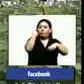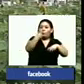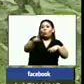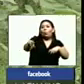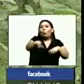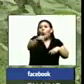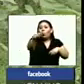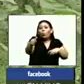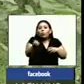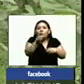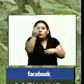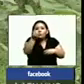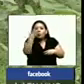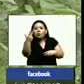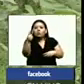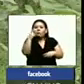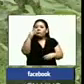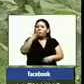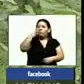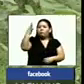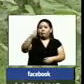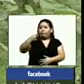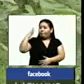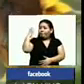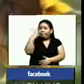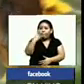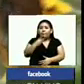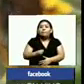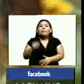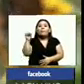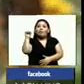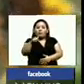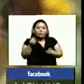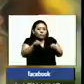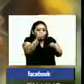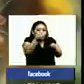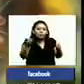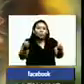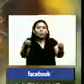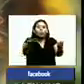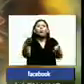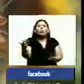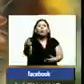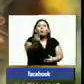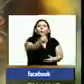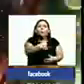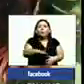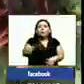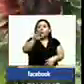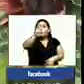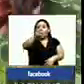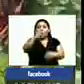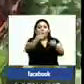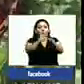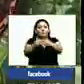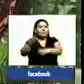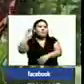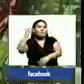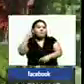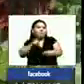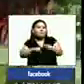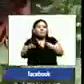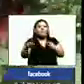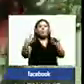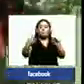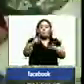otros girasoles Verdaderamente hermosos Aquí en total Hay flores de cinco colores Que son